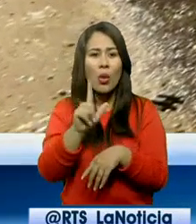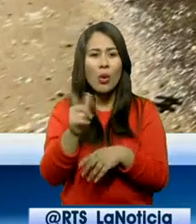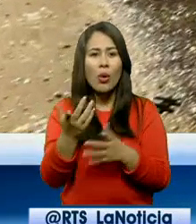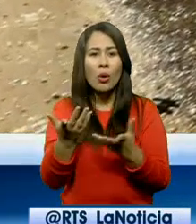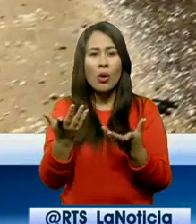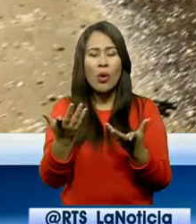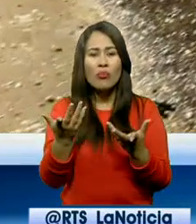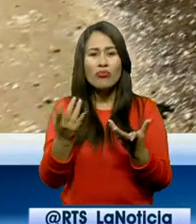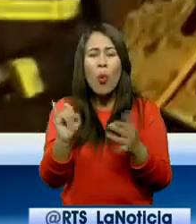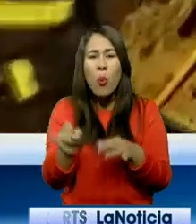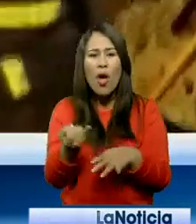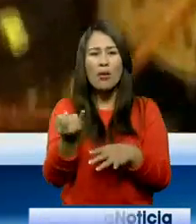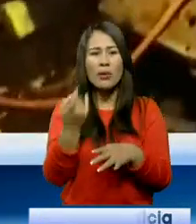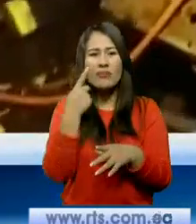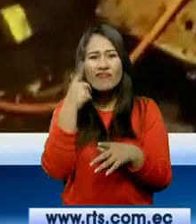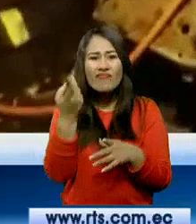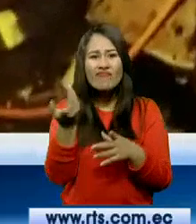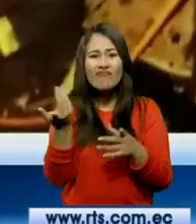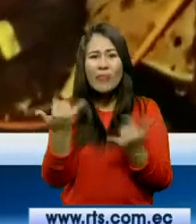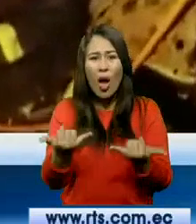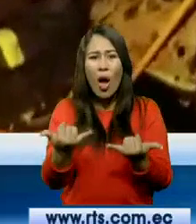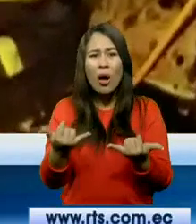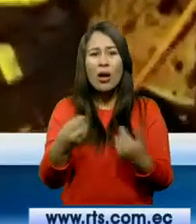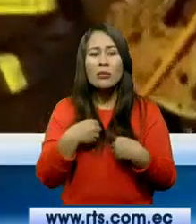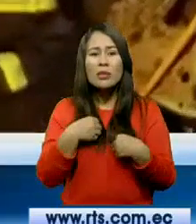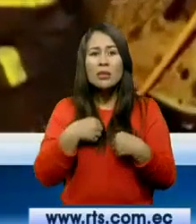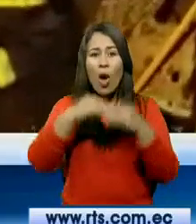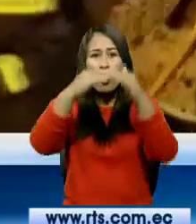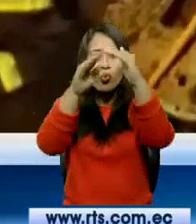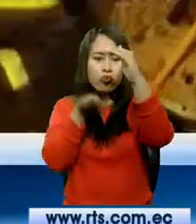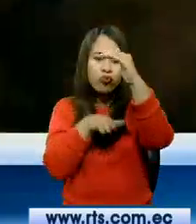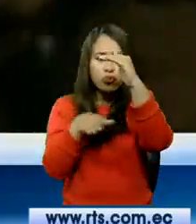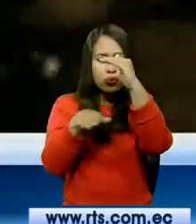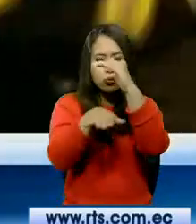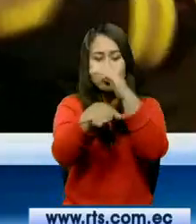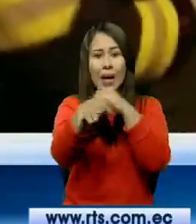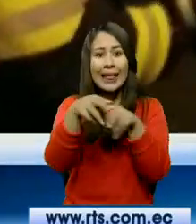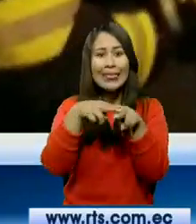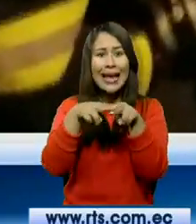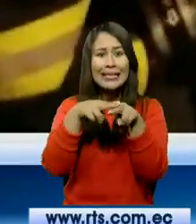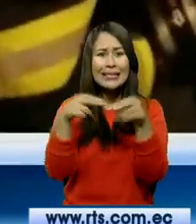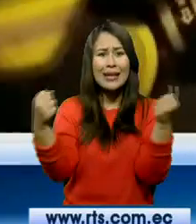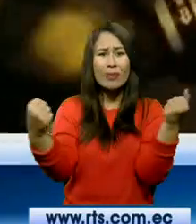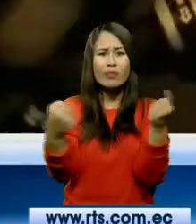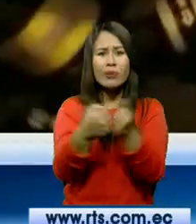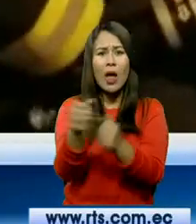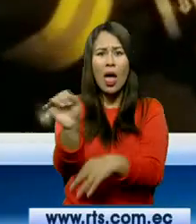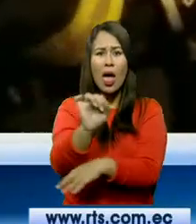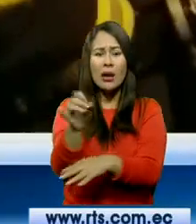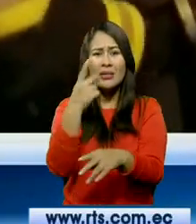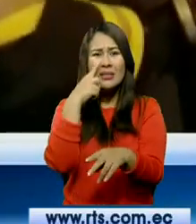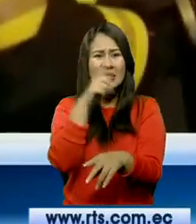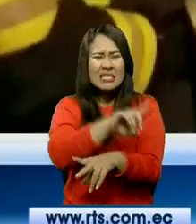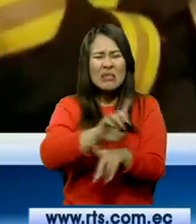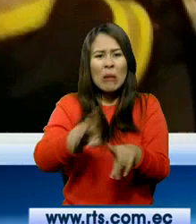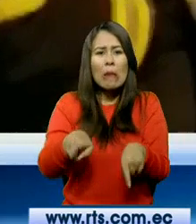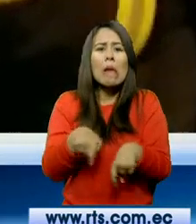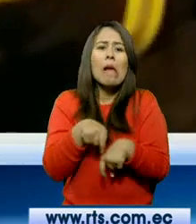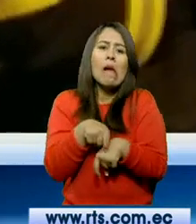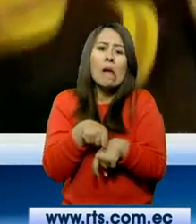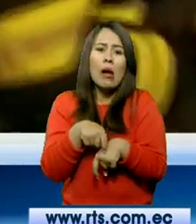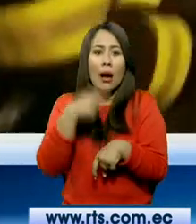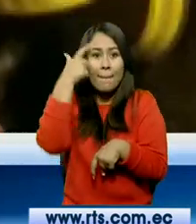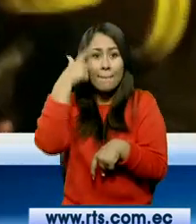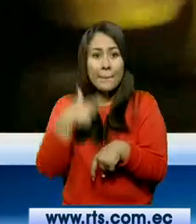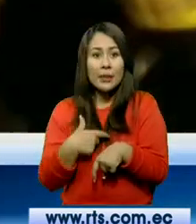sentido norte-sur. Cuando los cuerpos de rescate llegaron al lugar, lograron sacar de entre los fierros retorcidos al conductor del